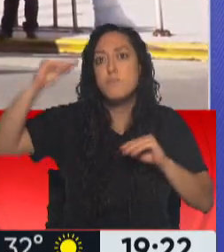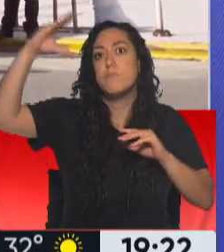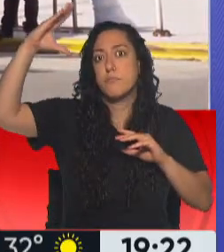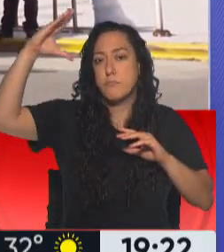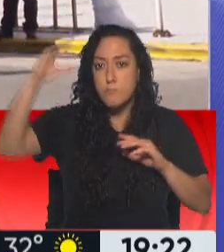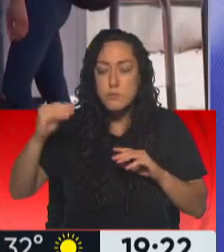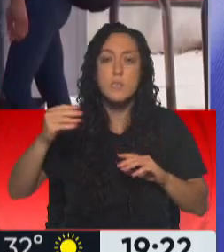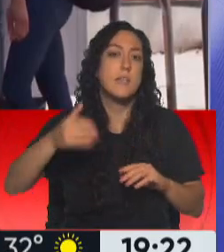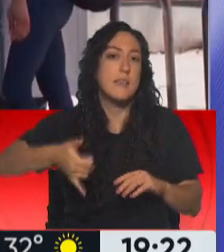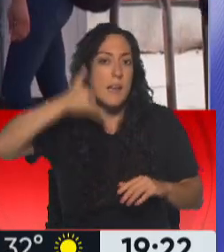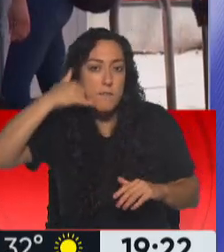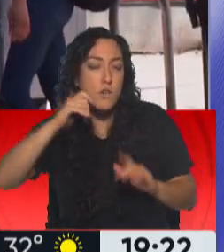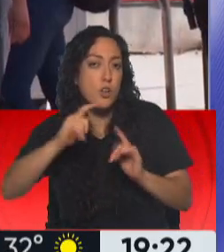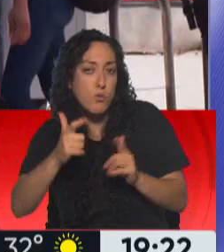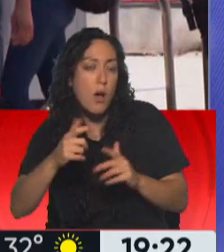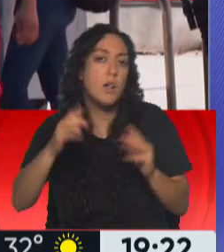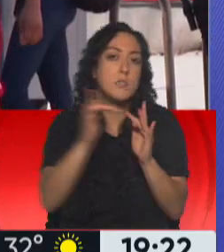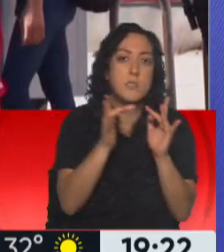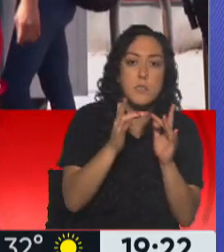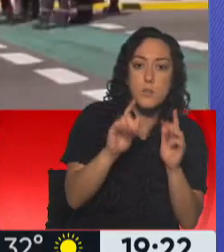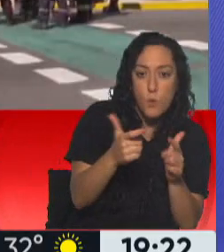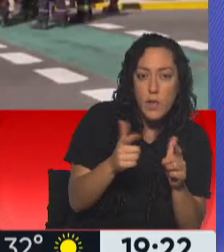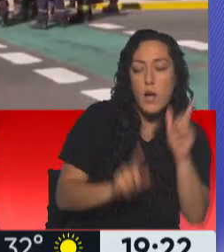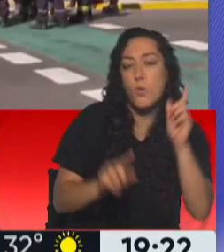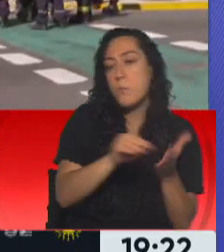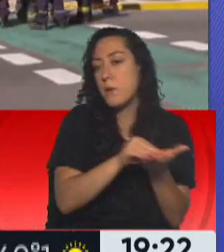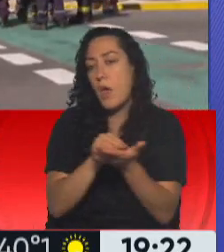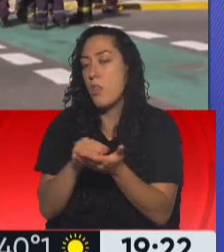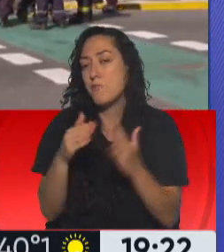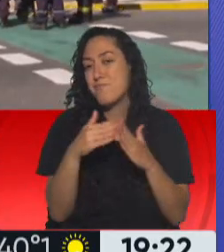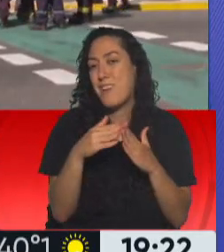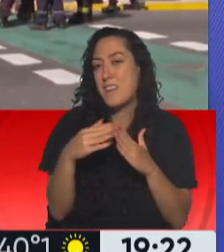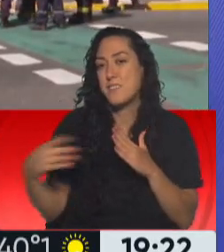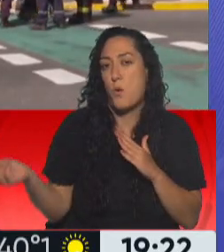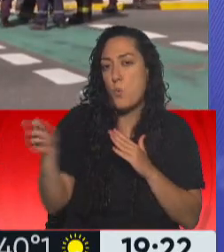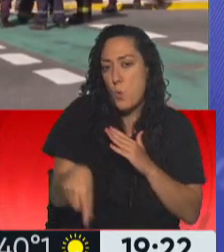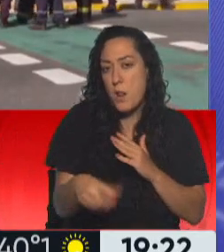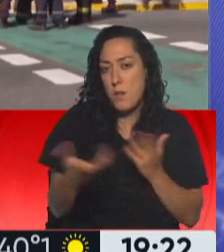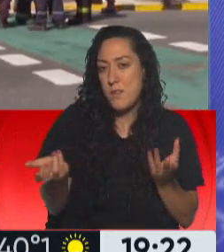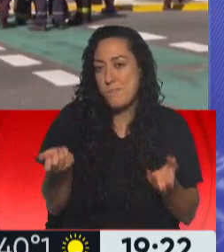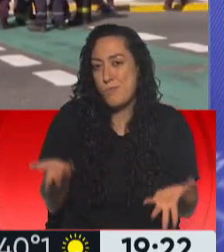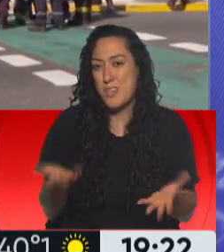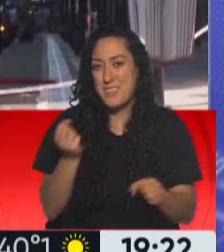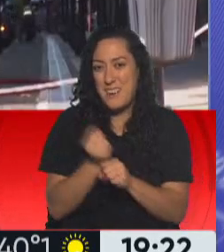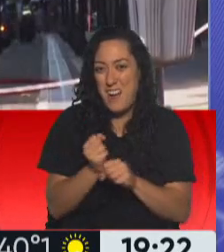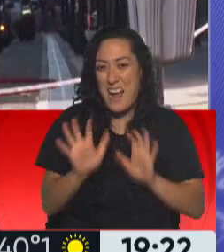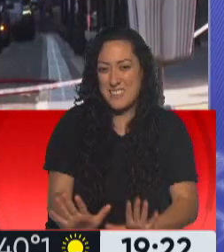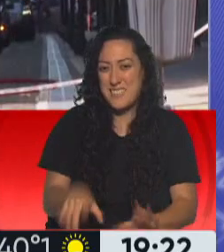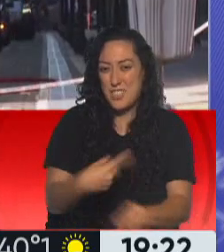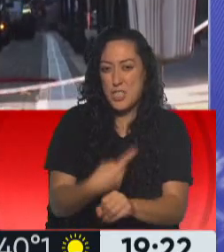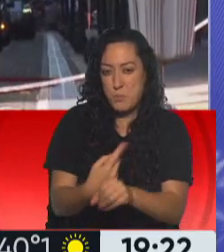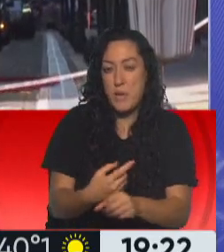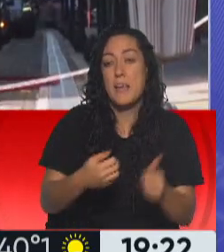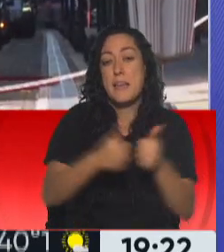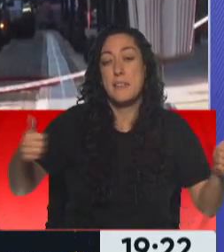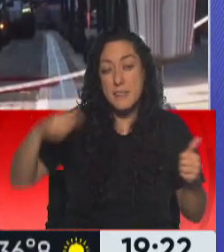los teléfonos, no funciona internet y los empleados fueron enviados a sus casas, por supuesto, porque es imposible trabajar de esta manera. En el Palacio de Tribunales,